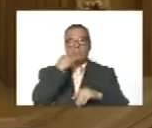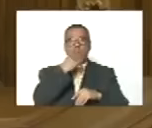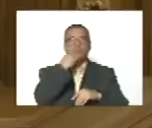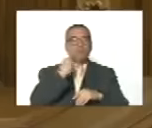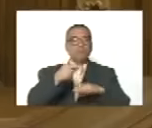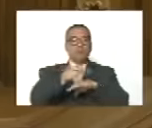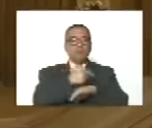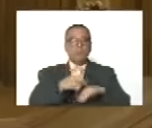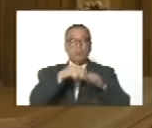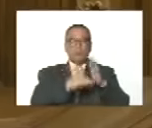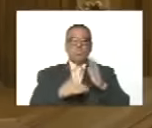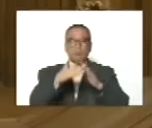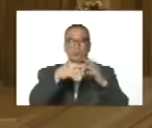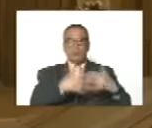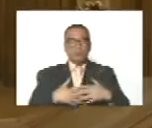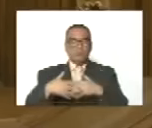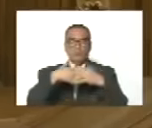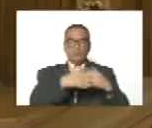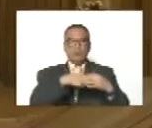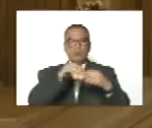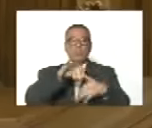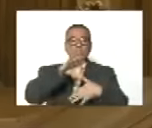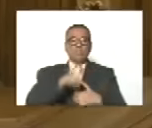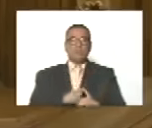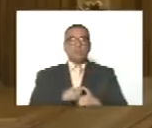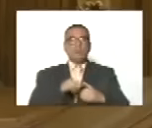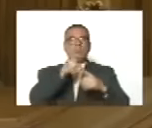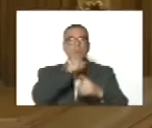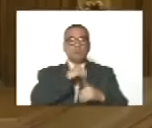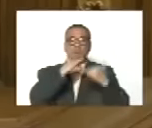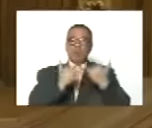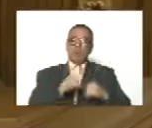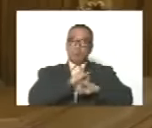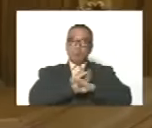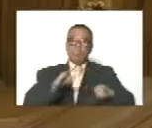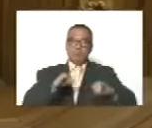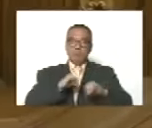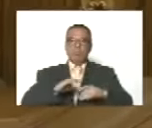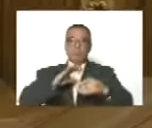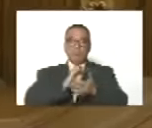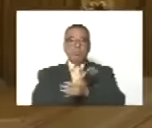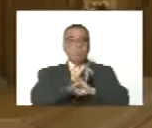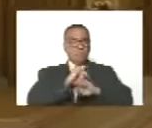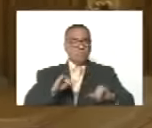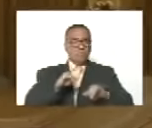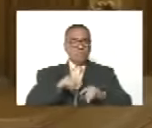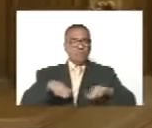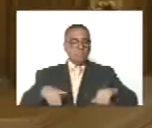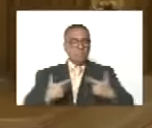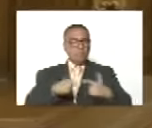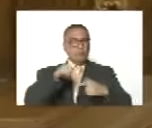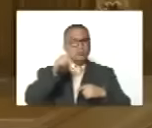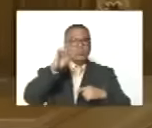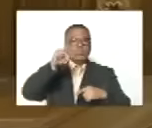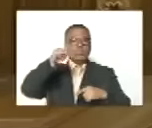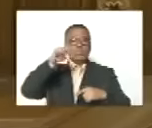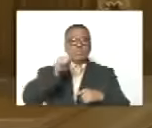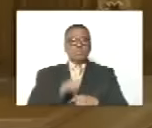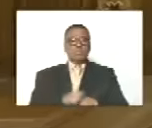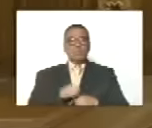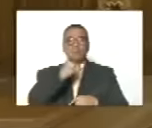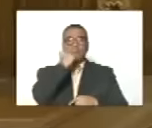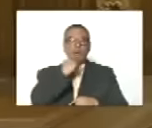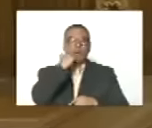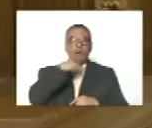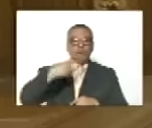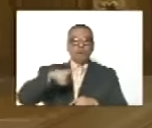al gobierno supremacista de los Estados Unidos de América, que cesen definitivamente el genocidio instaurado contra el Estado de Palestina y del abuso